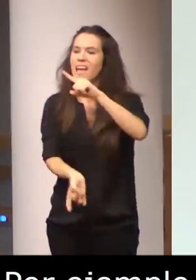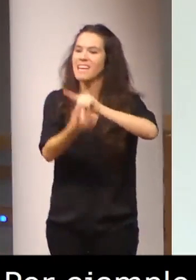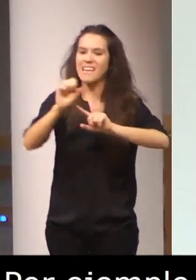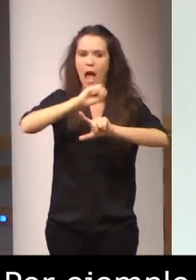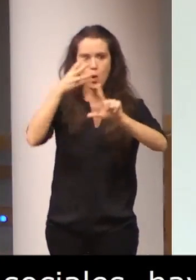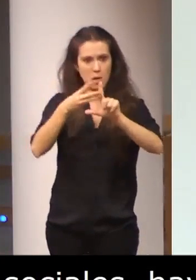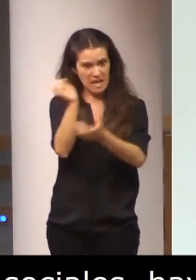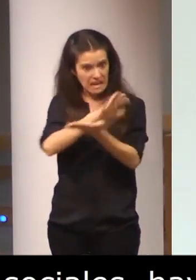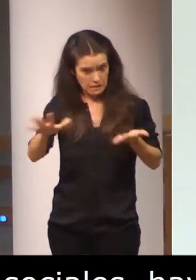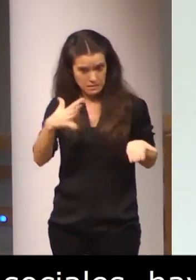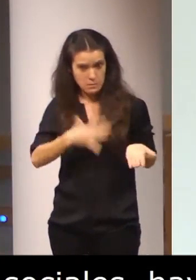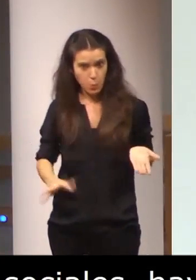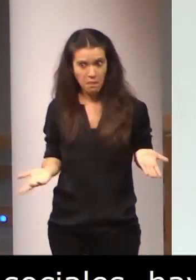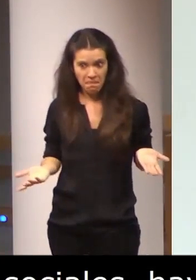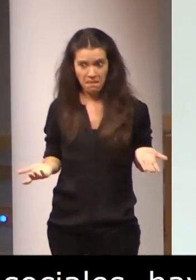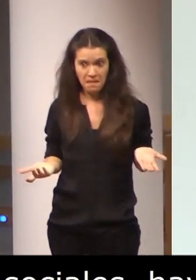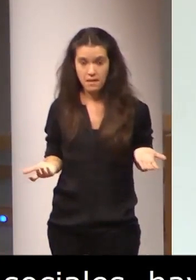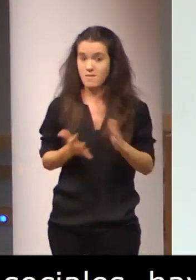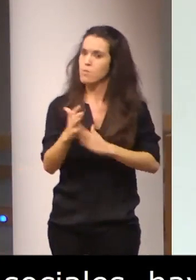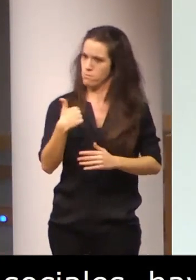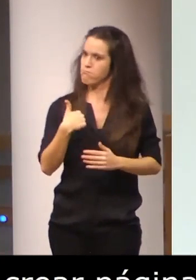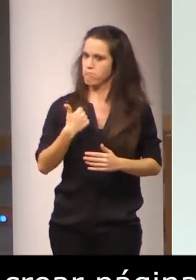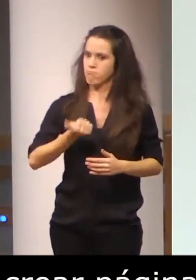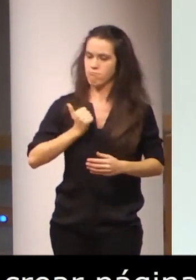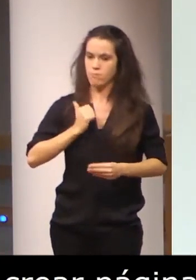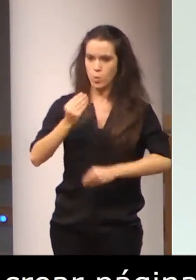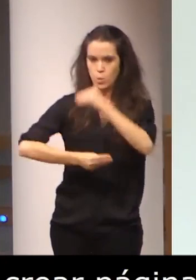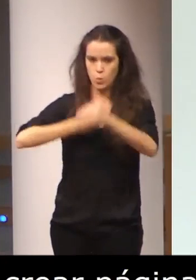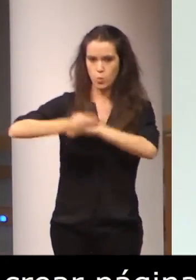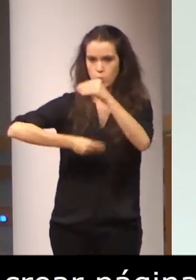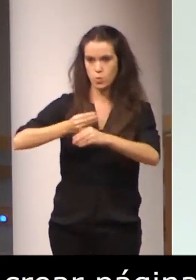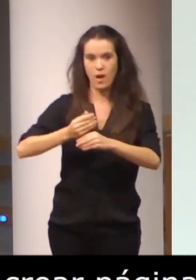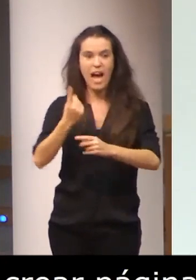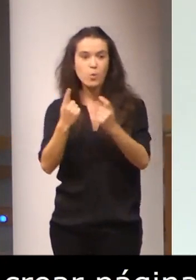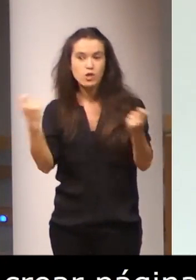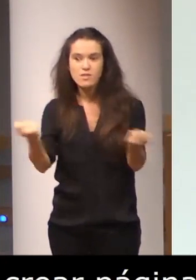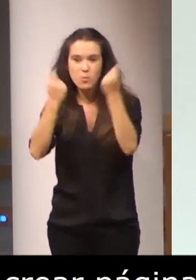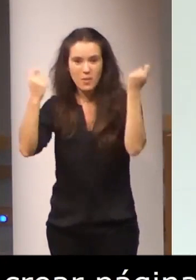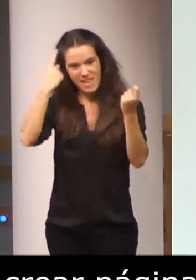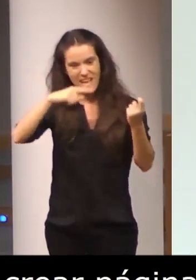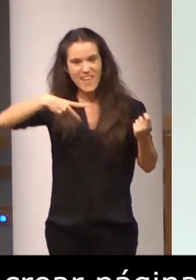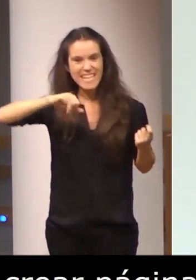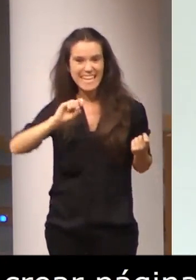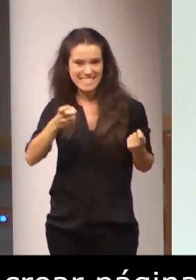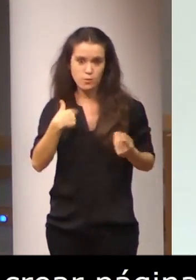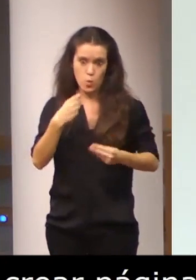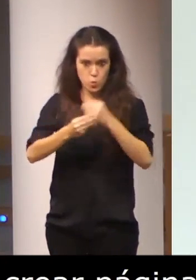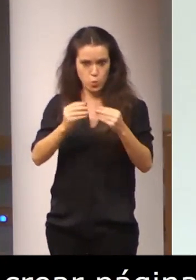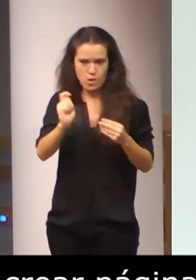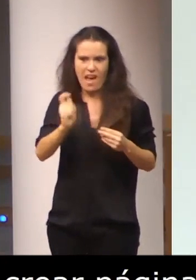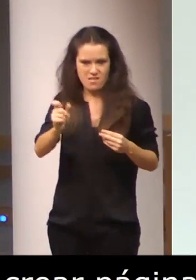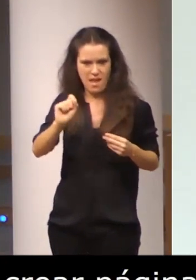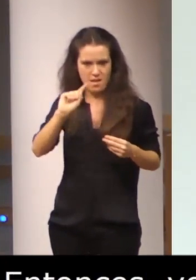manera gratuita. Entonces, yo las utilizo, una de ellas es Mix, no es que haga publicidad, sino que es por la que empleo. Entonces, este